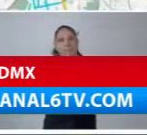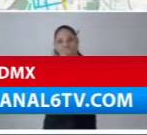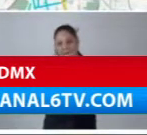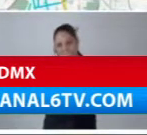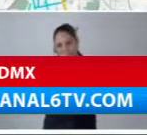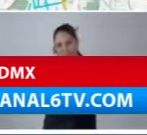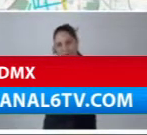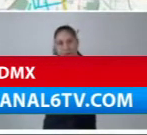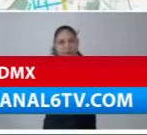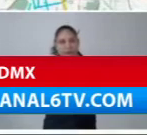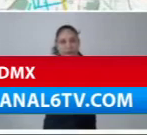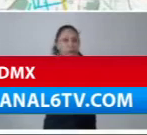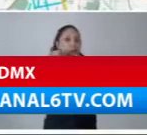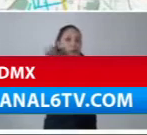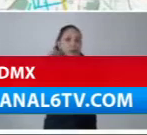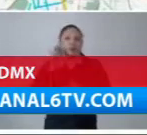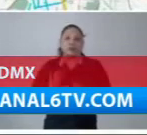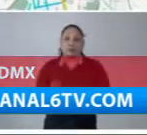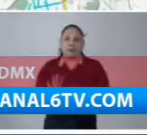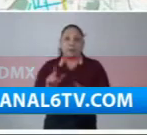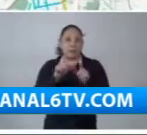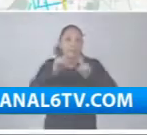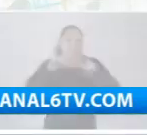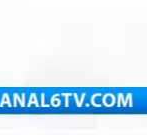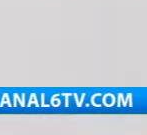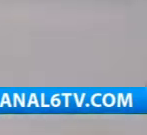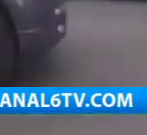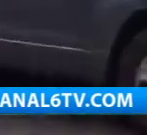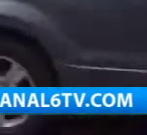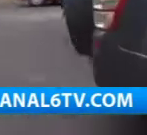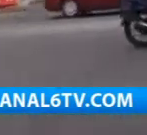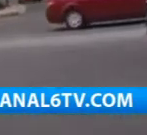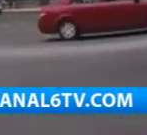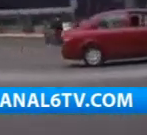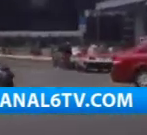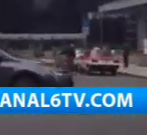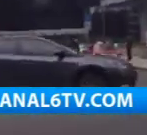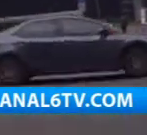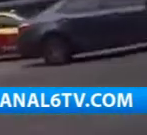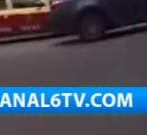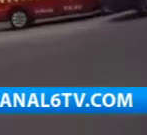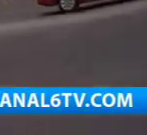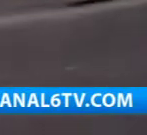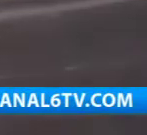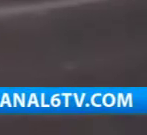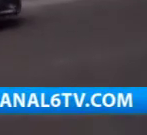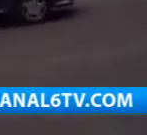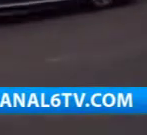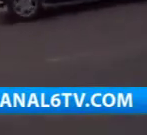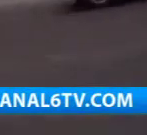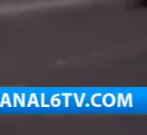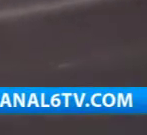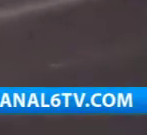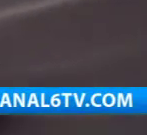día de ayer y estará listo mañana en la mañana. Layuz se notó positivo ante el proyecto y afirmó que con el